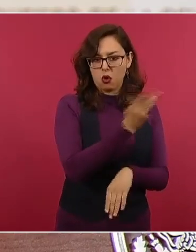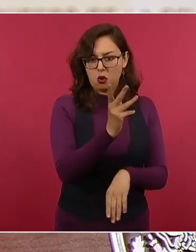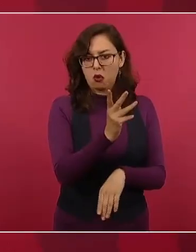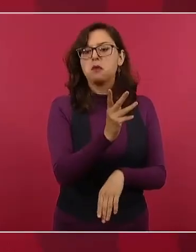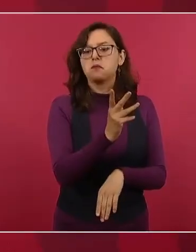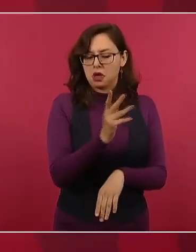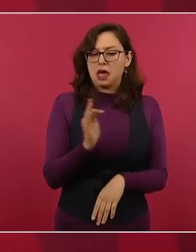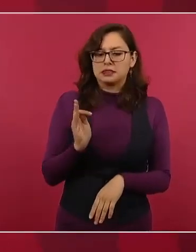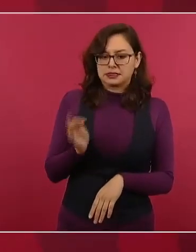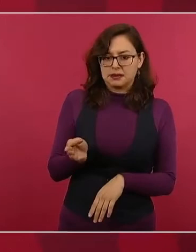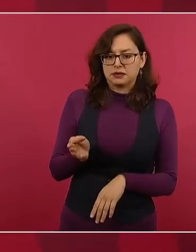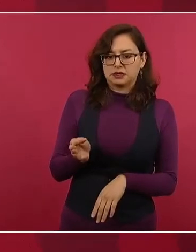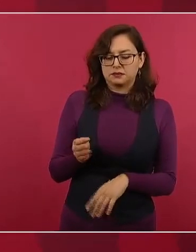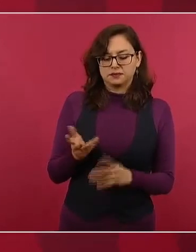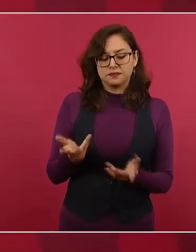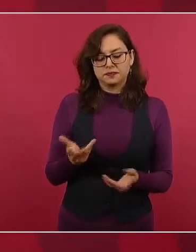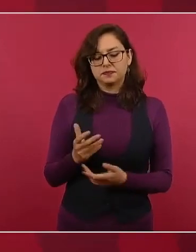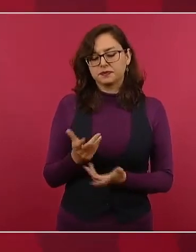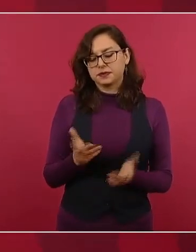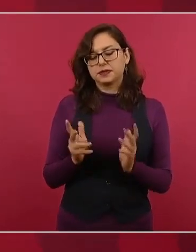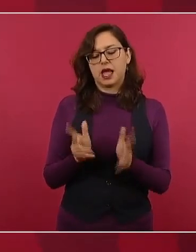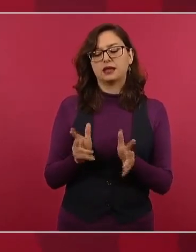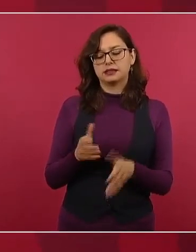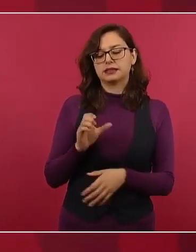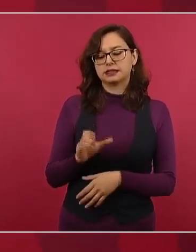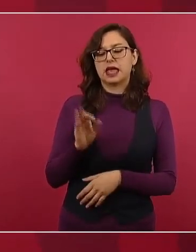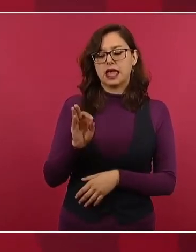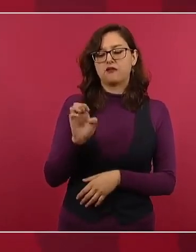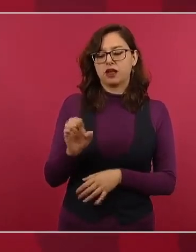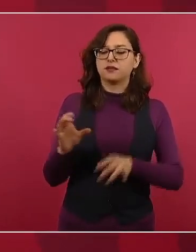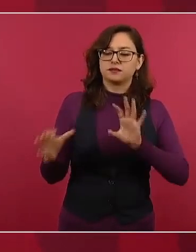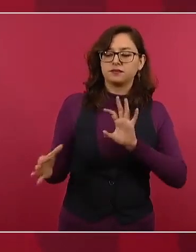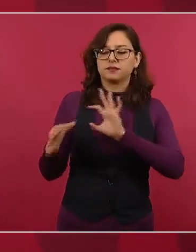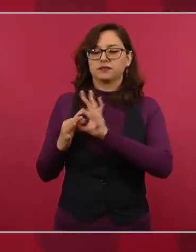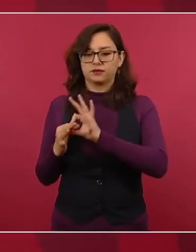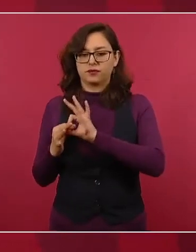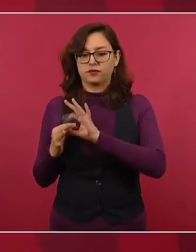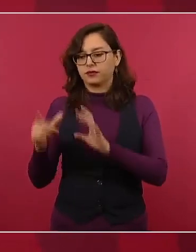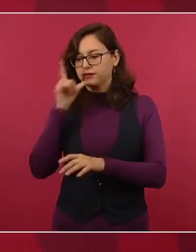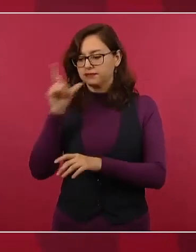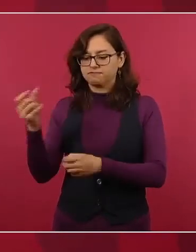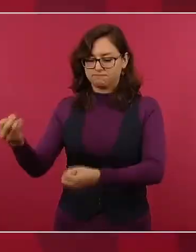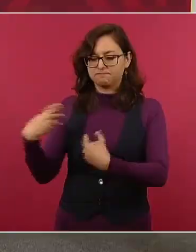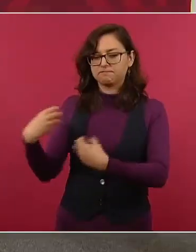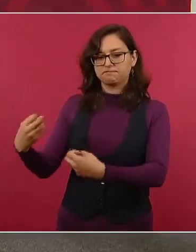de que la Comisión Federal de Electricidad los abastezca.